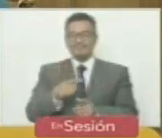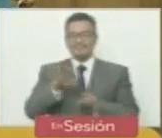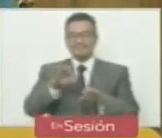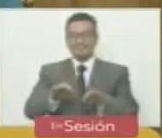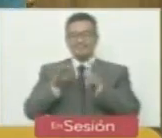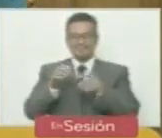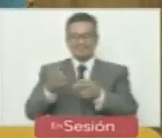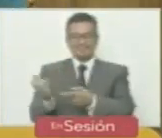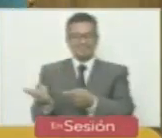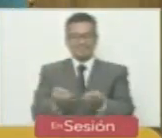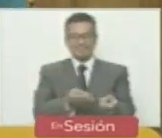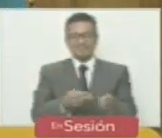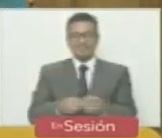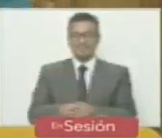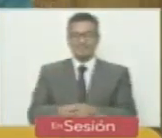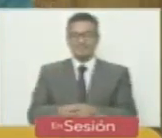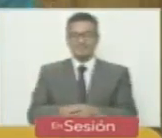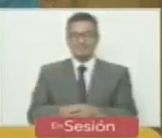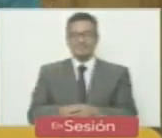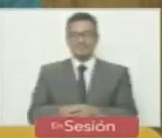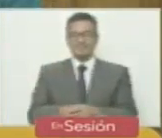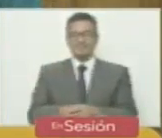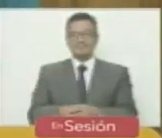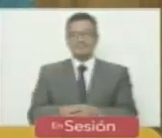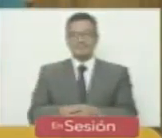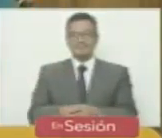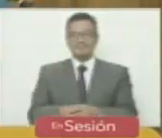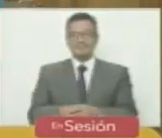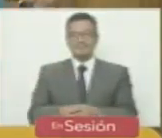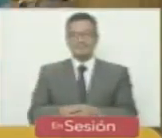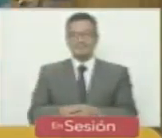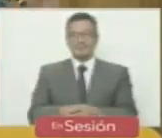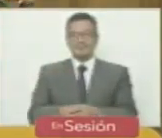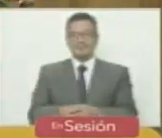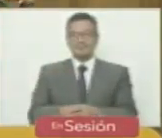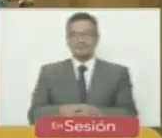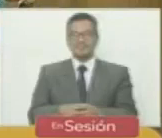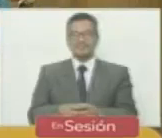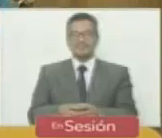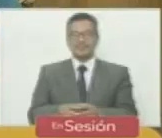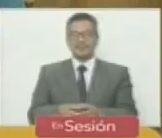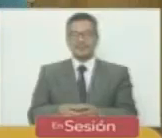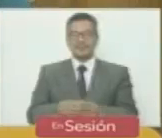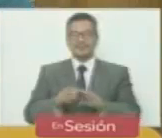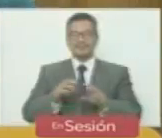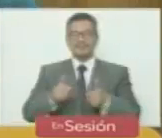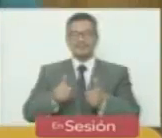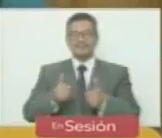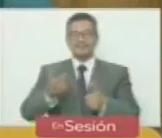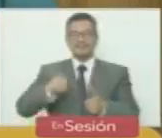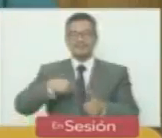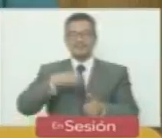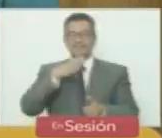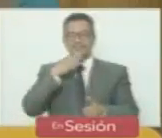especiales. Con el permiso de nuestros ancestros, con